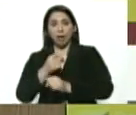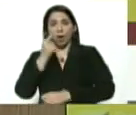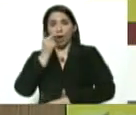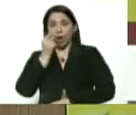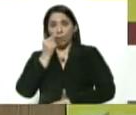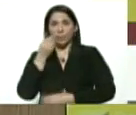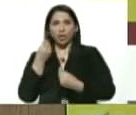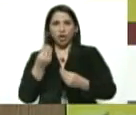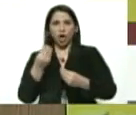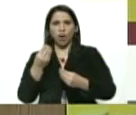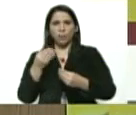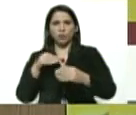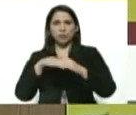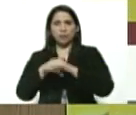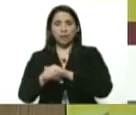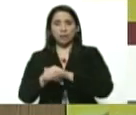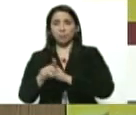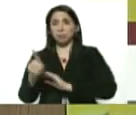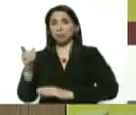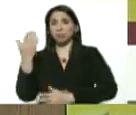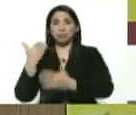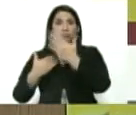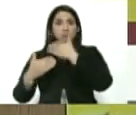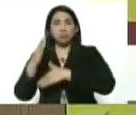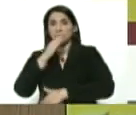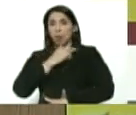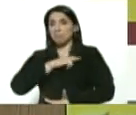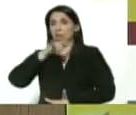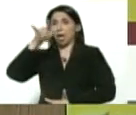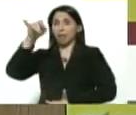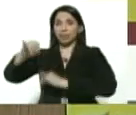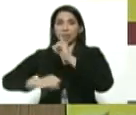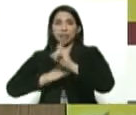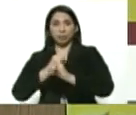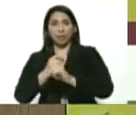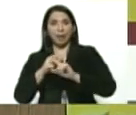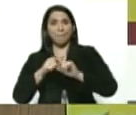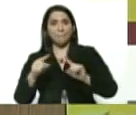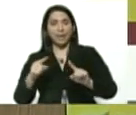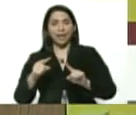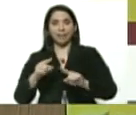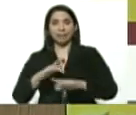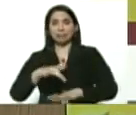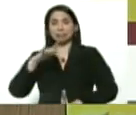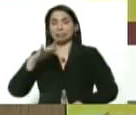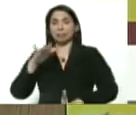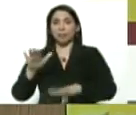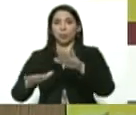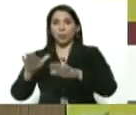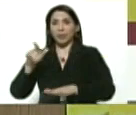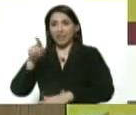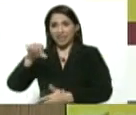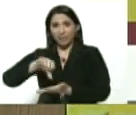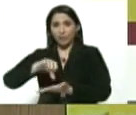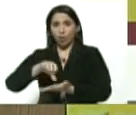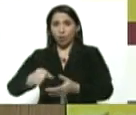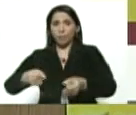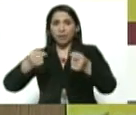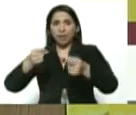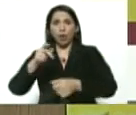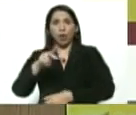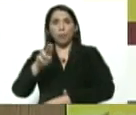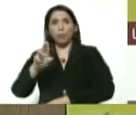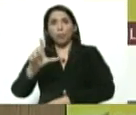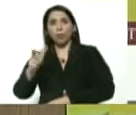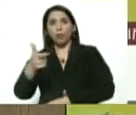zapatero no refiere antecedentes y viajes internacionales pero con altísima probabilidad ese foco que el